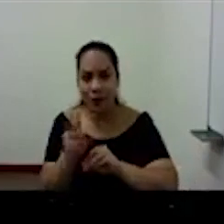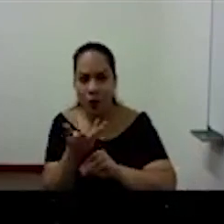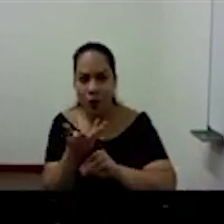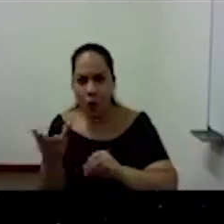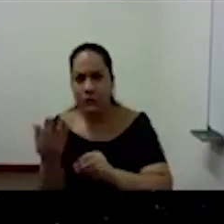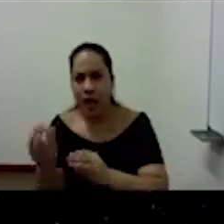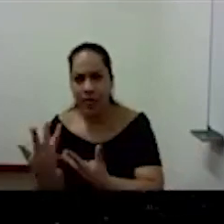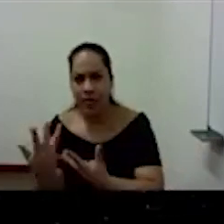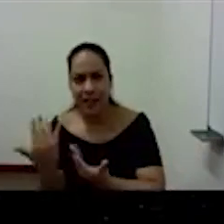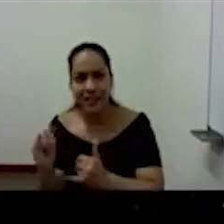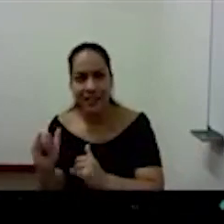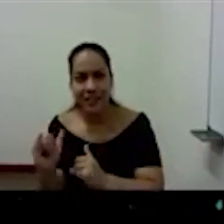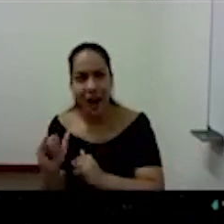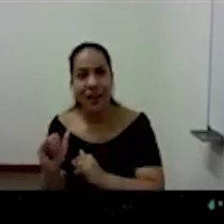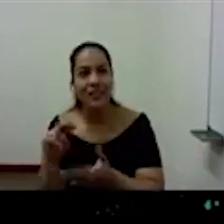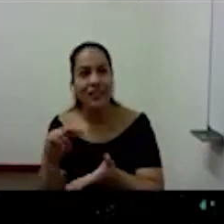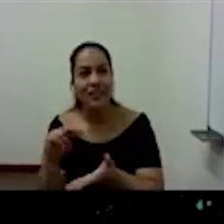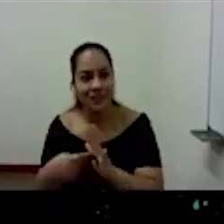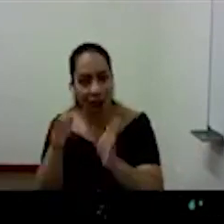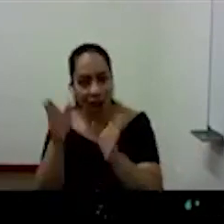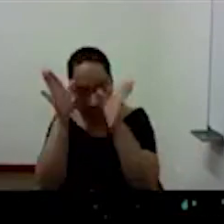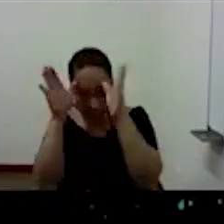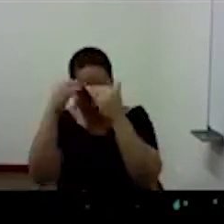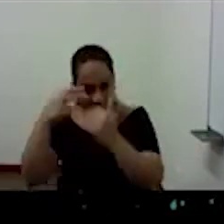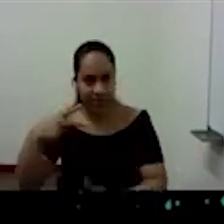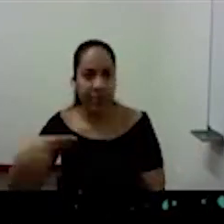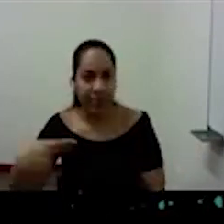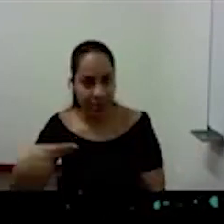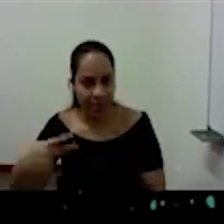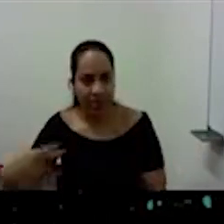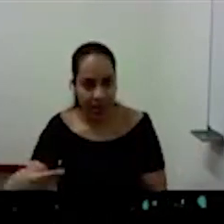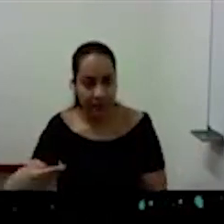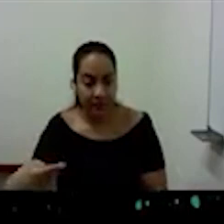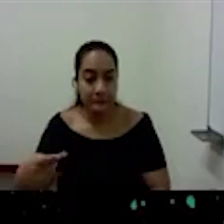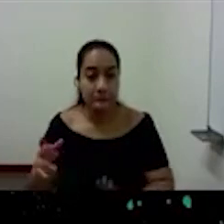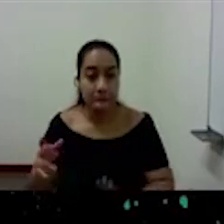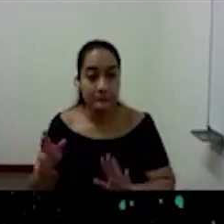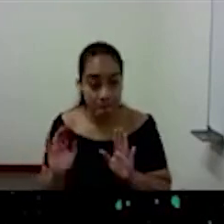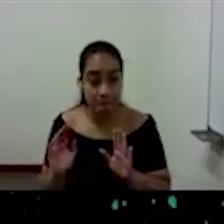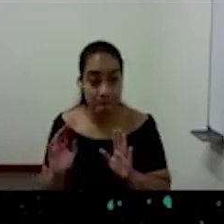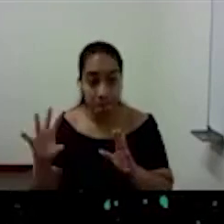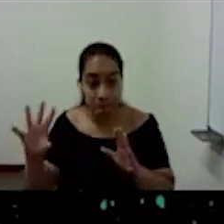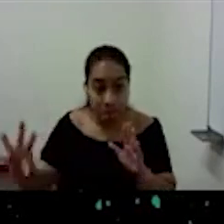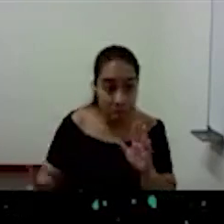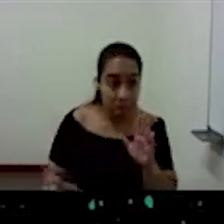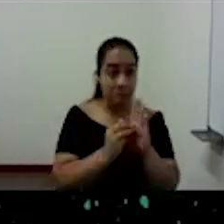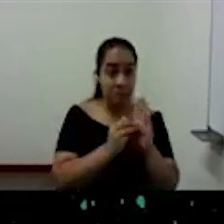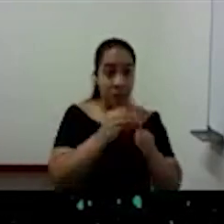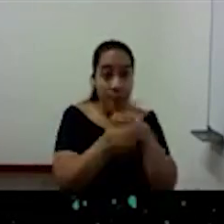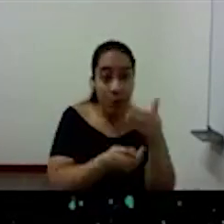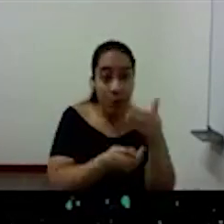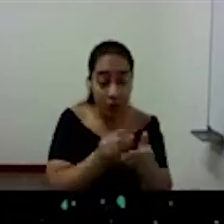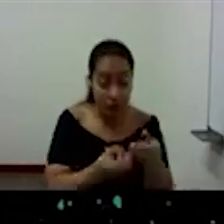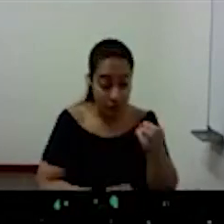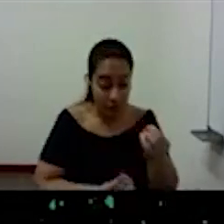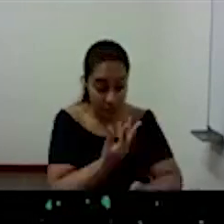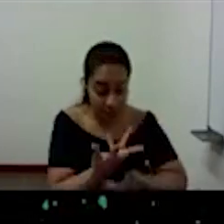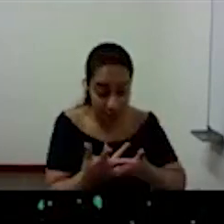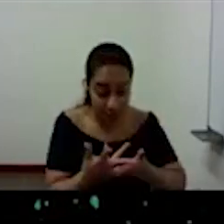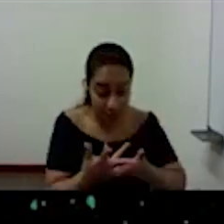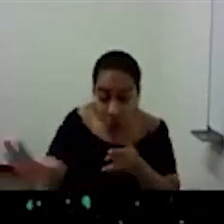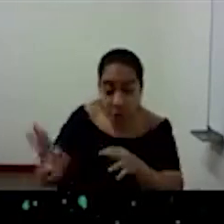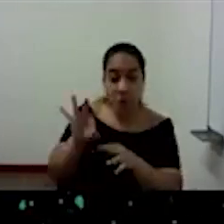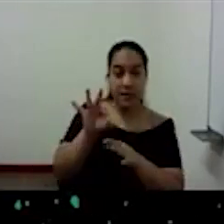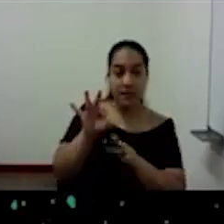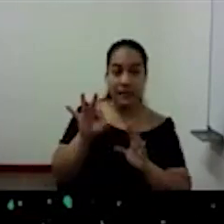un cliché. Y si va a formar parte de un proceso de creación